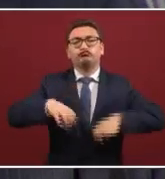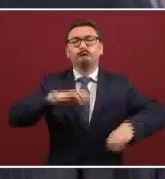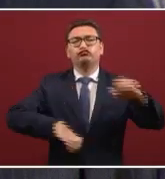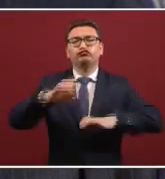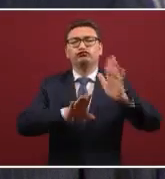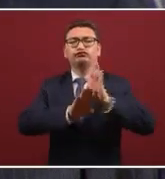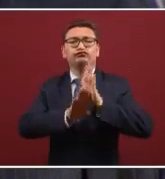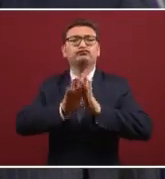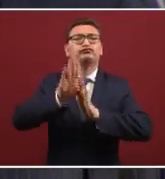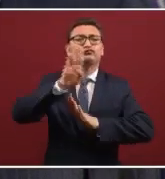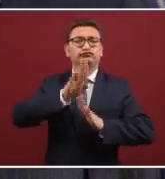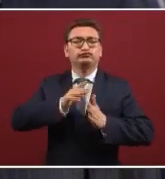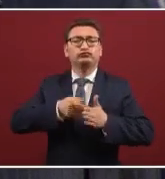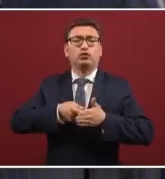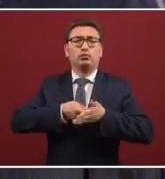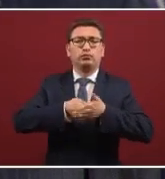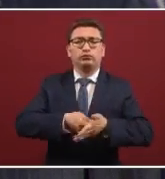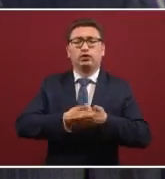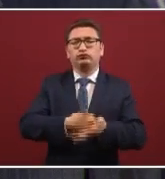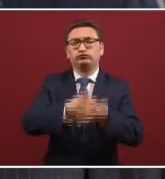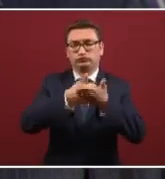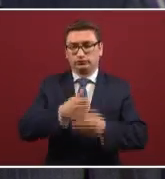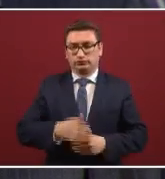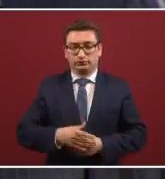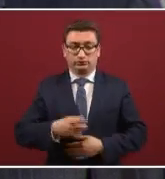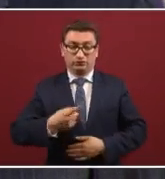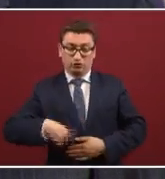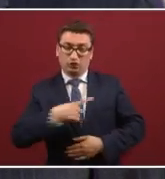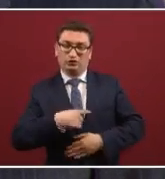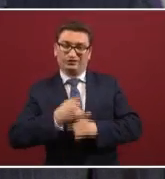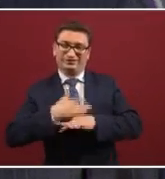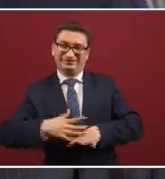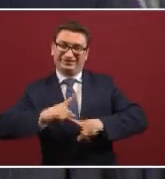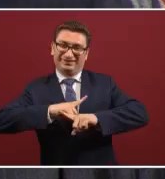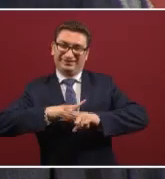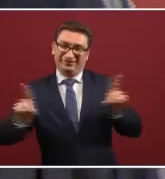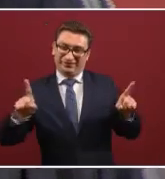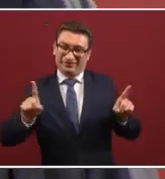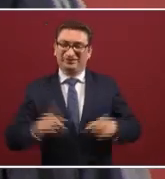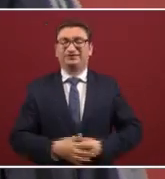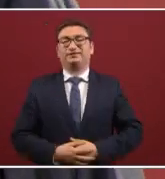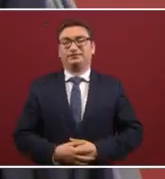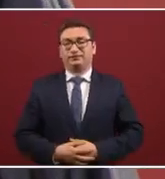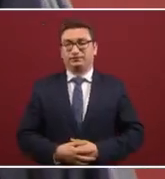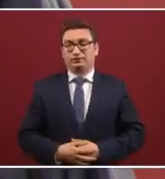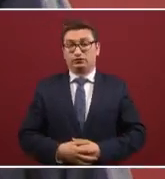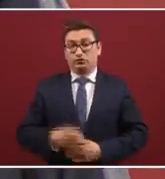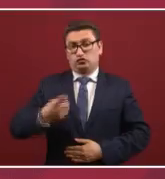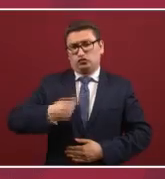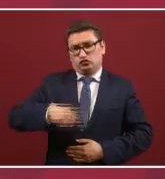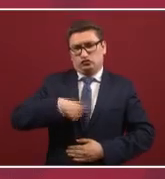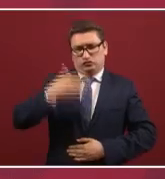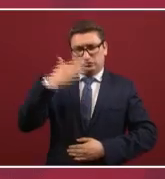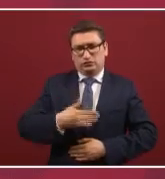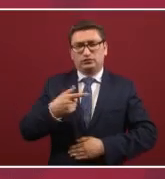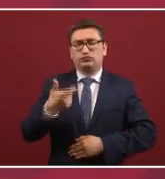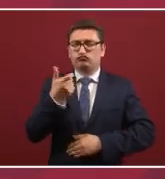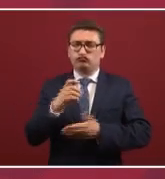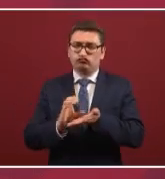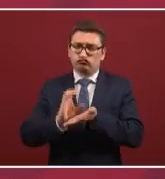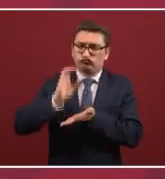ese rubro que es el que está dañando? Nosotros tenemos otro dato. ¿Qué sería? Tenemos que está creciendo la inversión